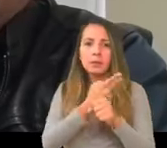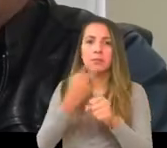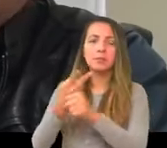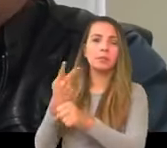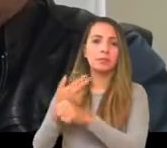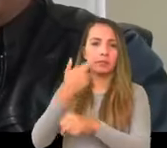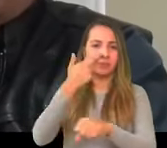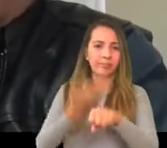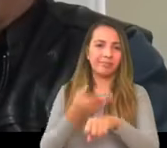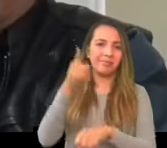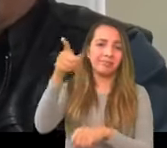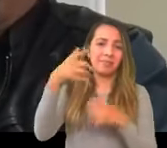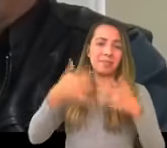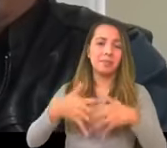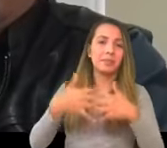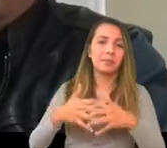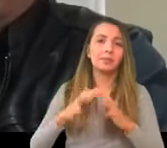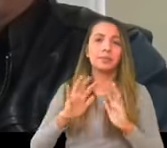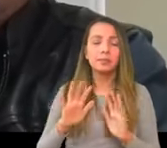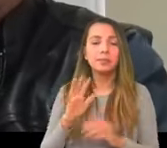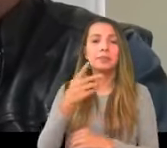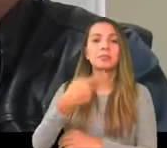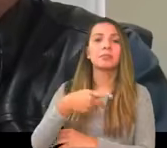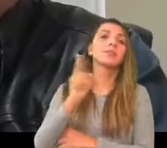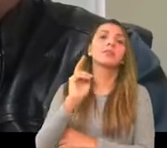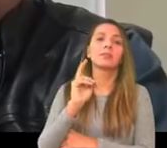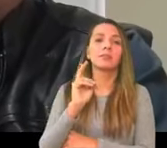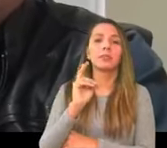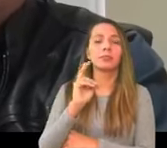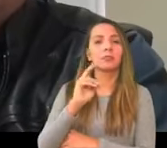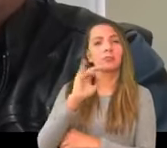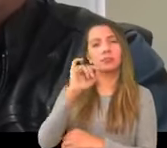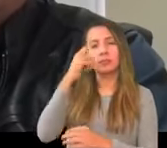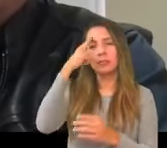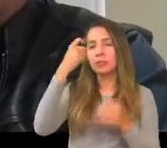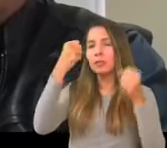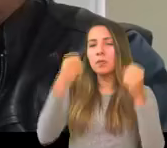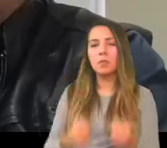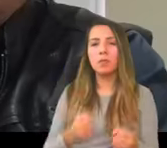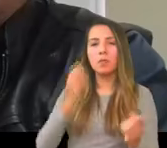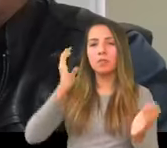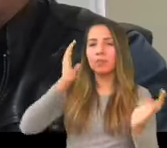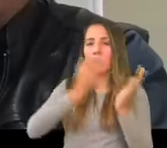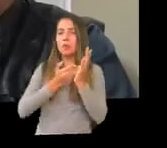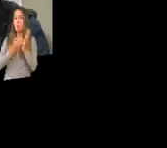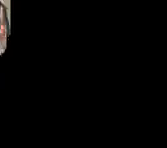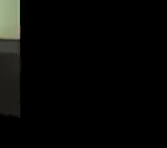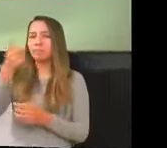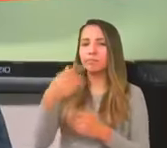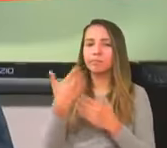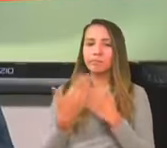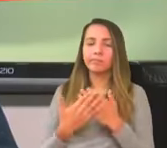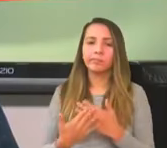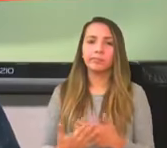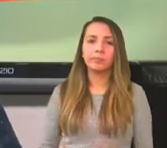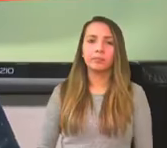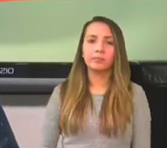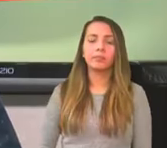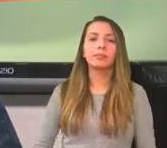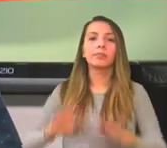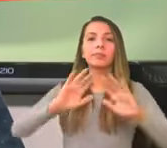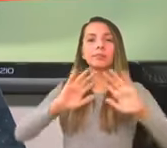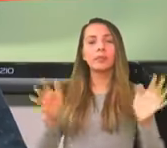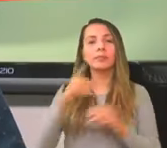empresa. Tan está reglamentado que va a ser sancionada por parte de la SEA, ¿no? Entonces, bueno, ahí